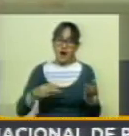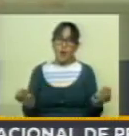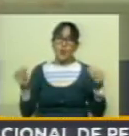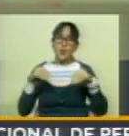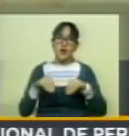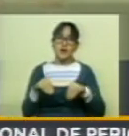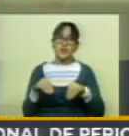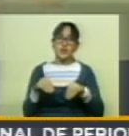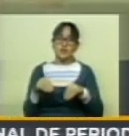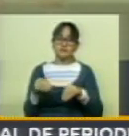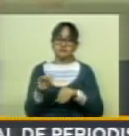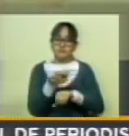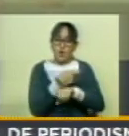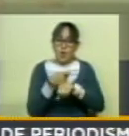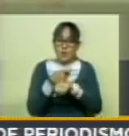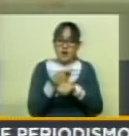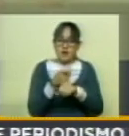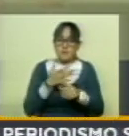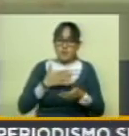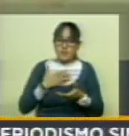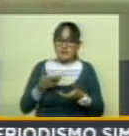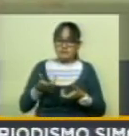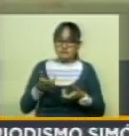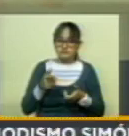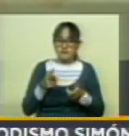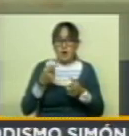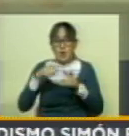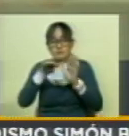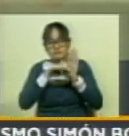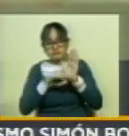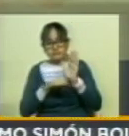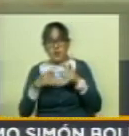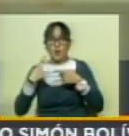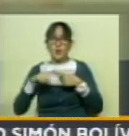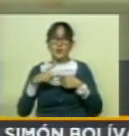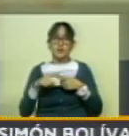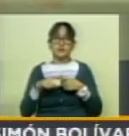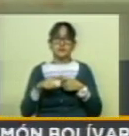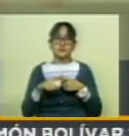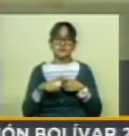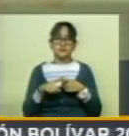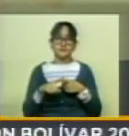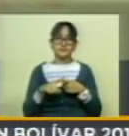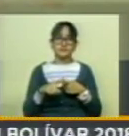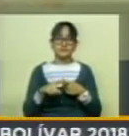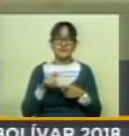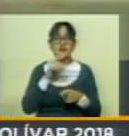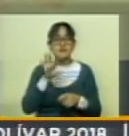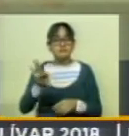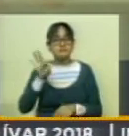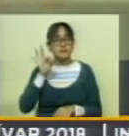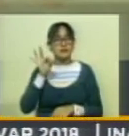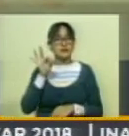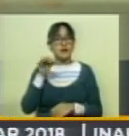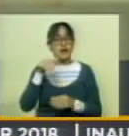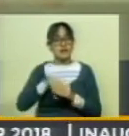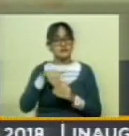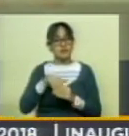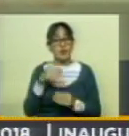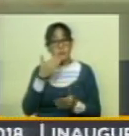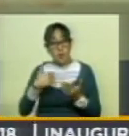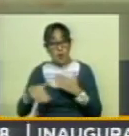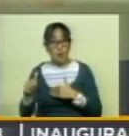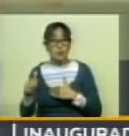de gobernabilidad que estaba basado, entre otras cosas, en que quien fuese elegido en las elecciones